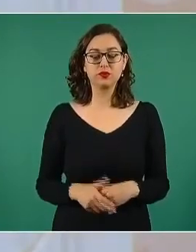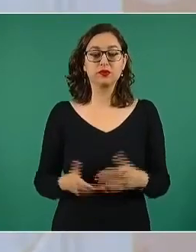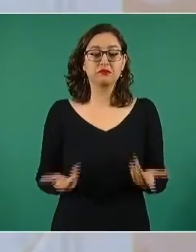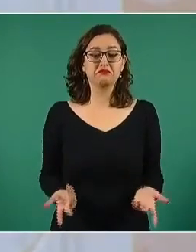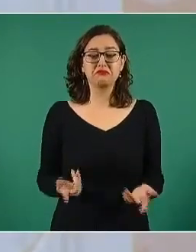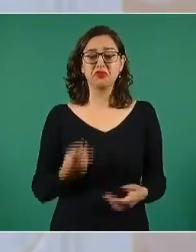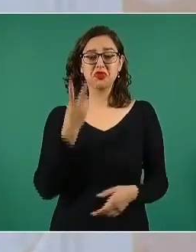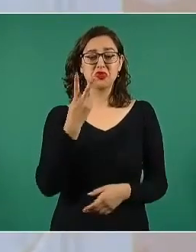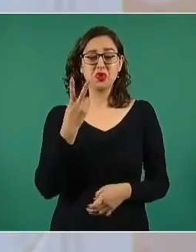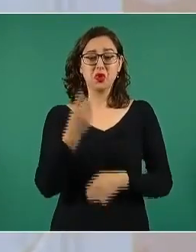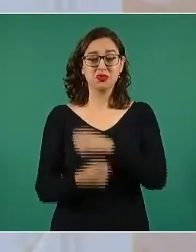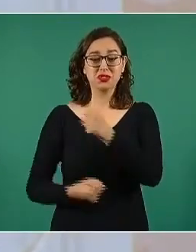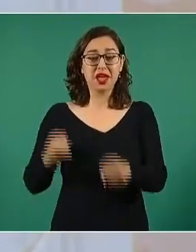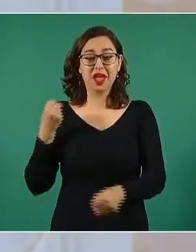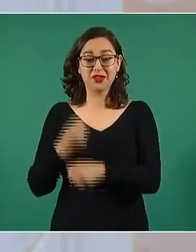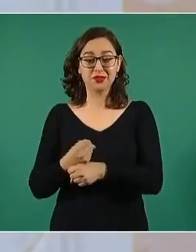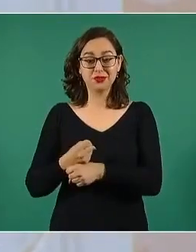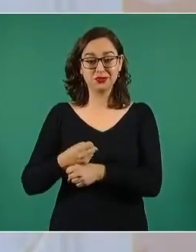empresas mineras